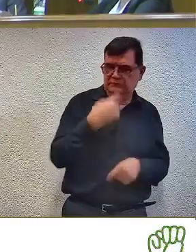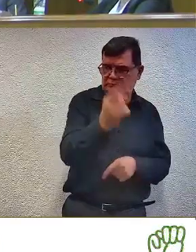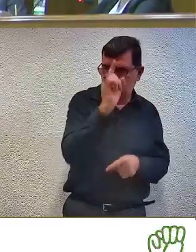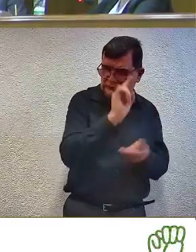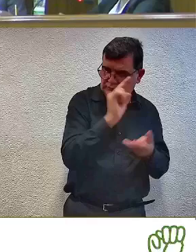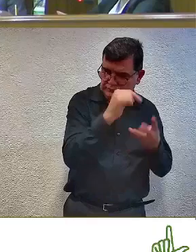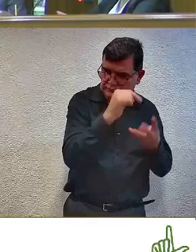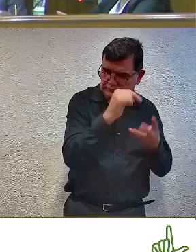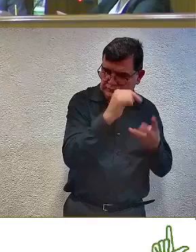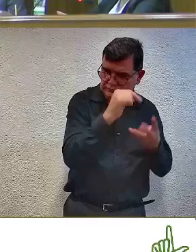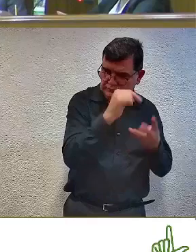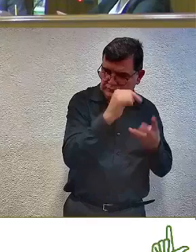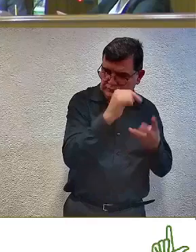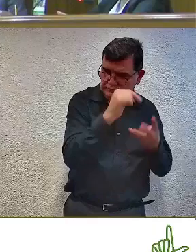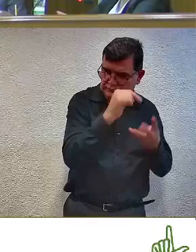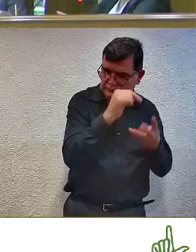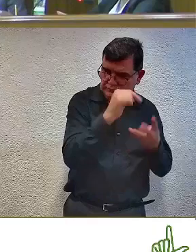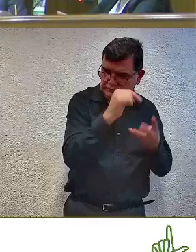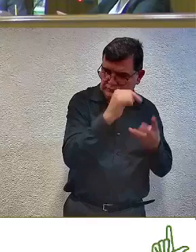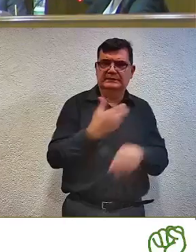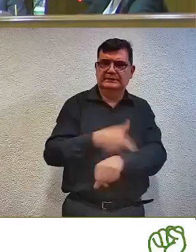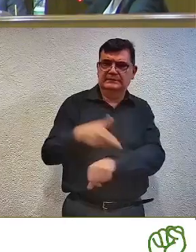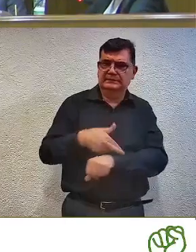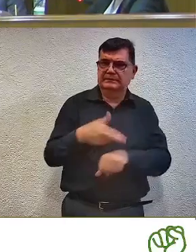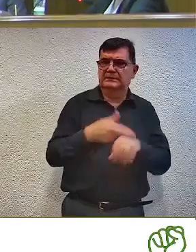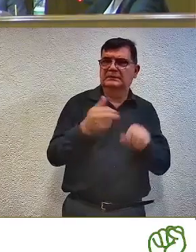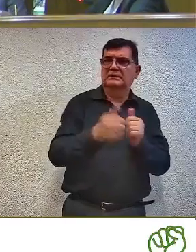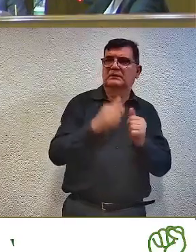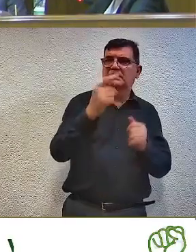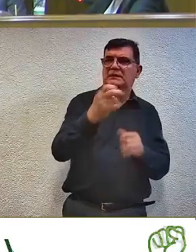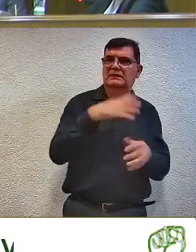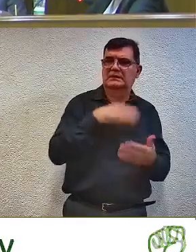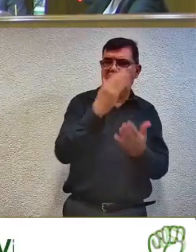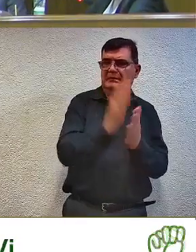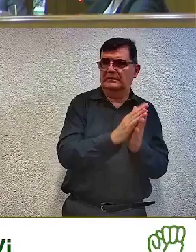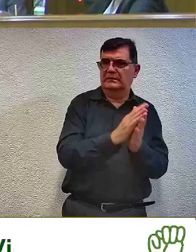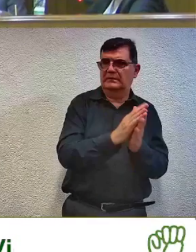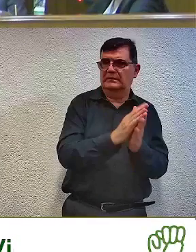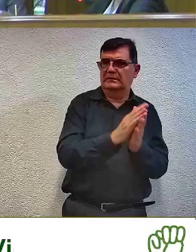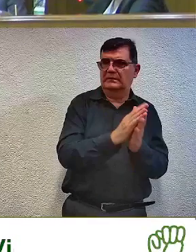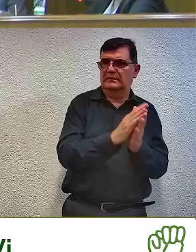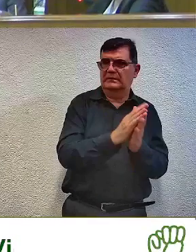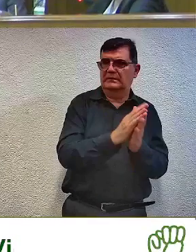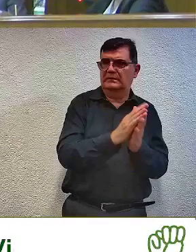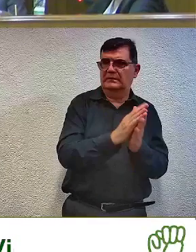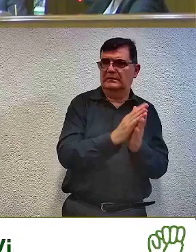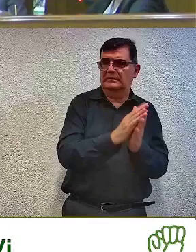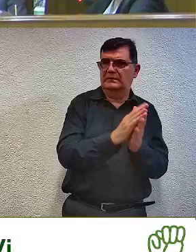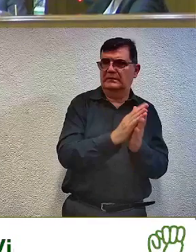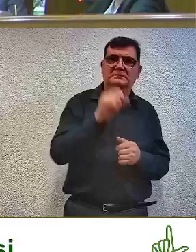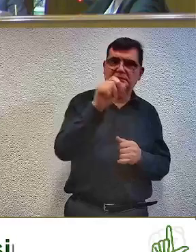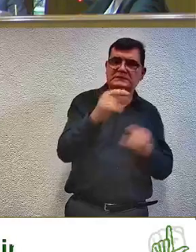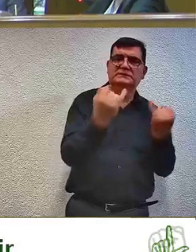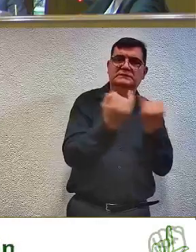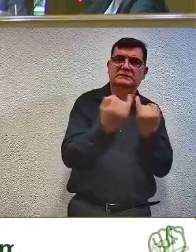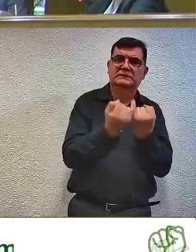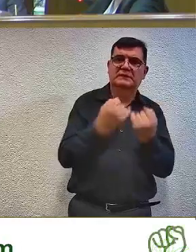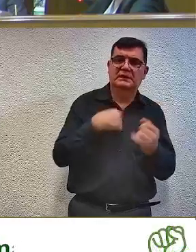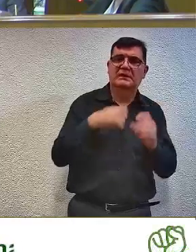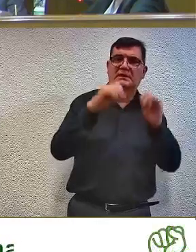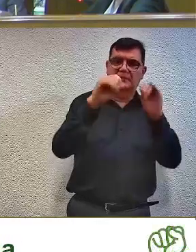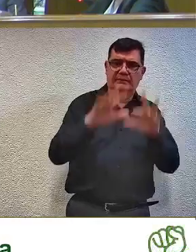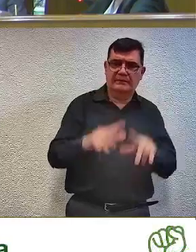se ordenó la elaboración del dictamen con proyecto de resolución en el expediente antes mencionado. Asimismo, mediante